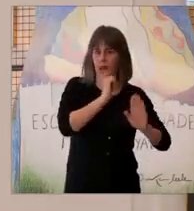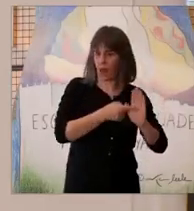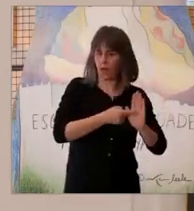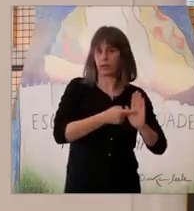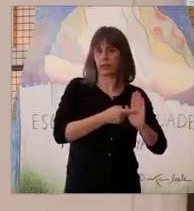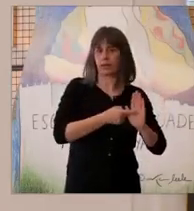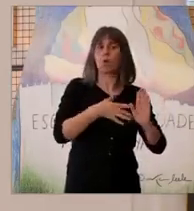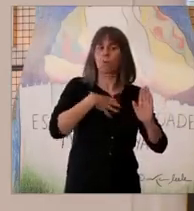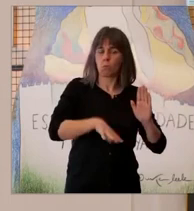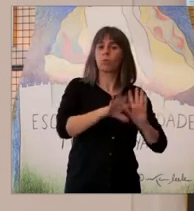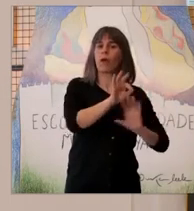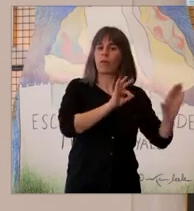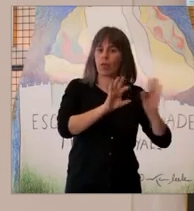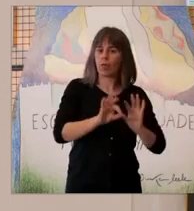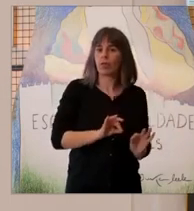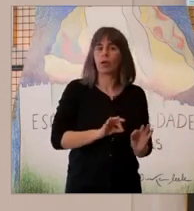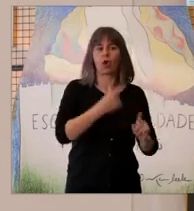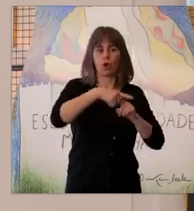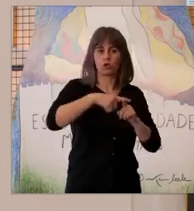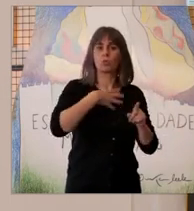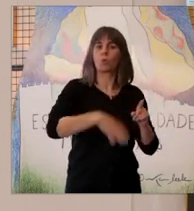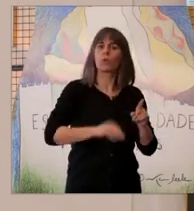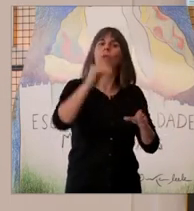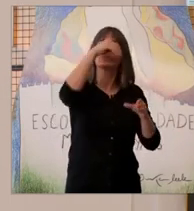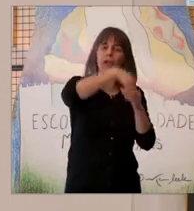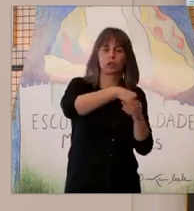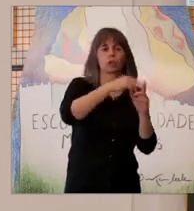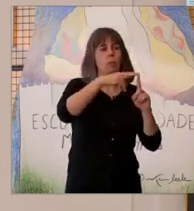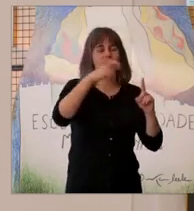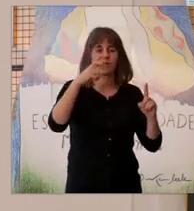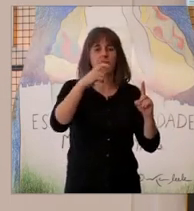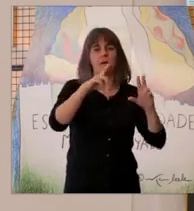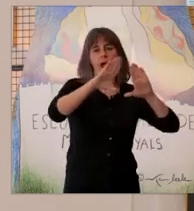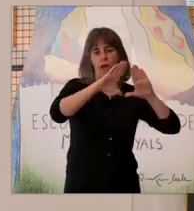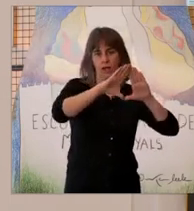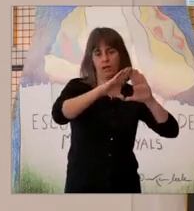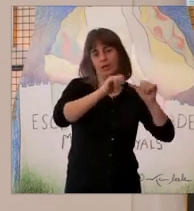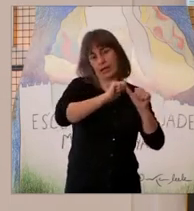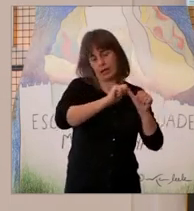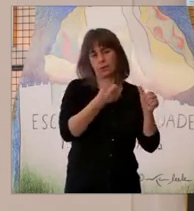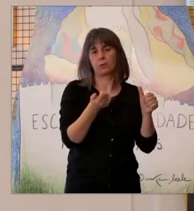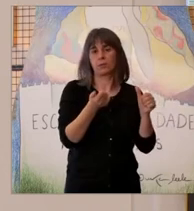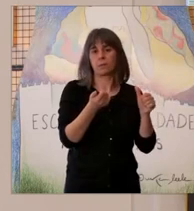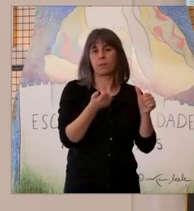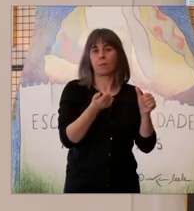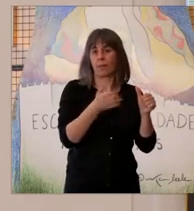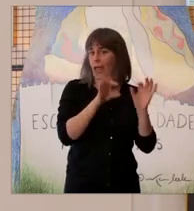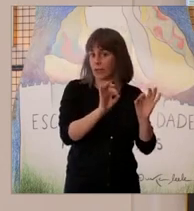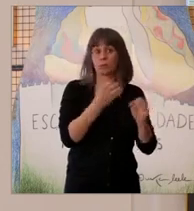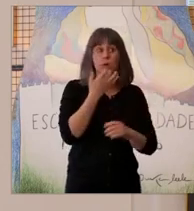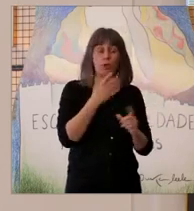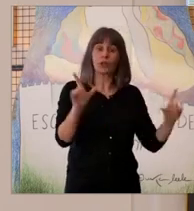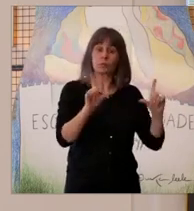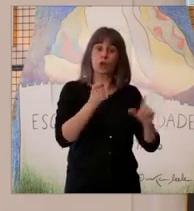decidir que tiene que haber perspectiva de género en los medios y en televisión española ya existe